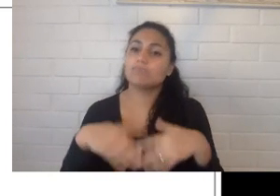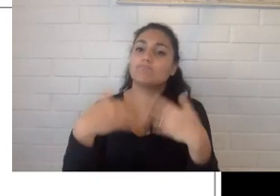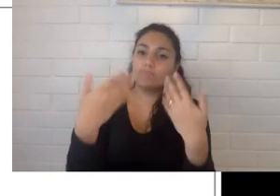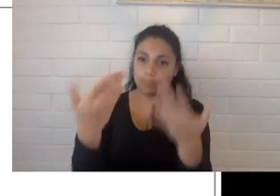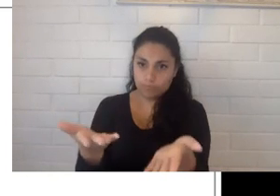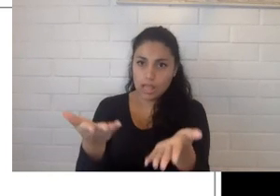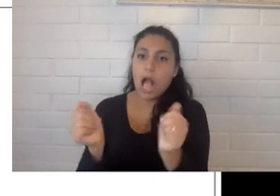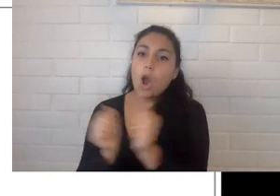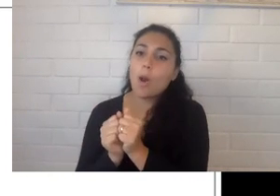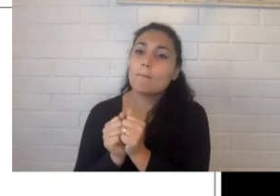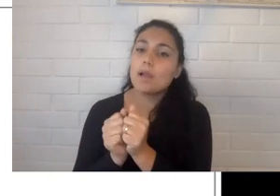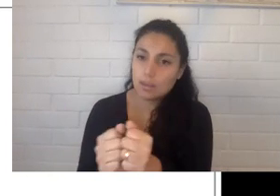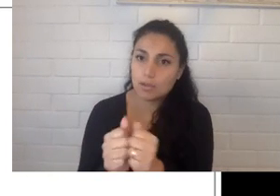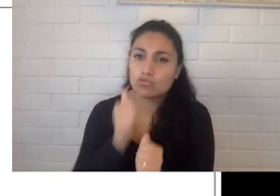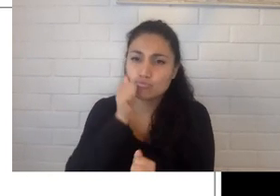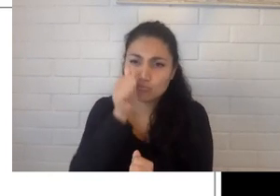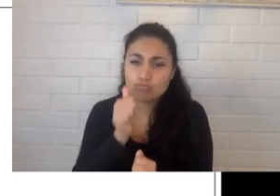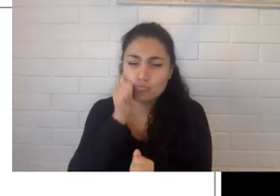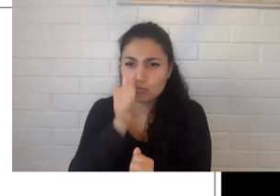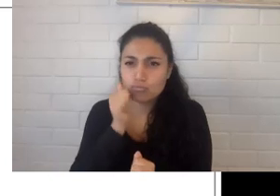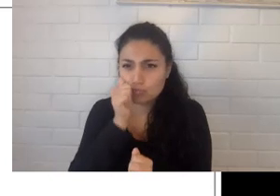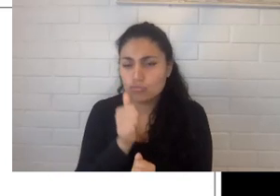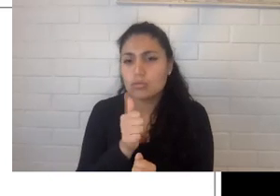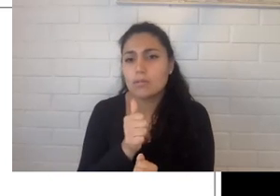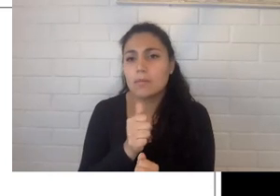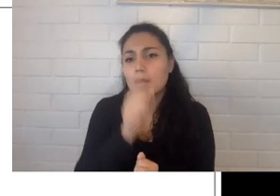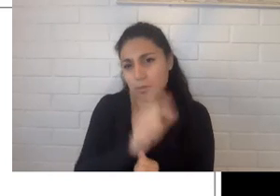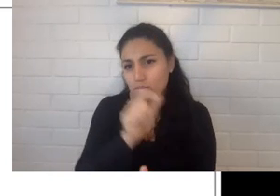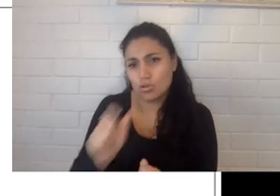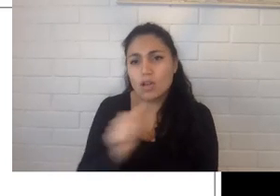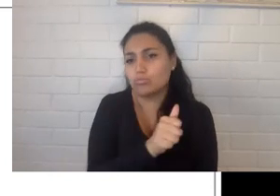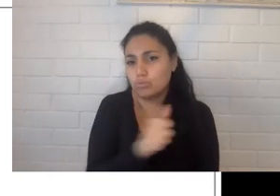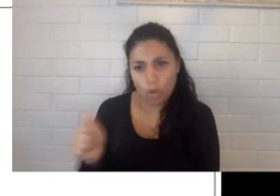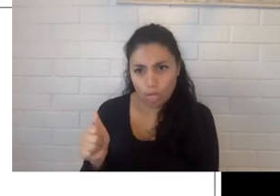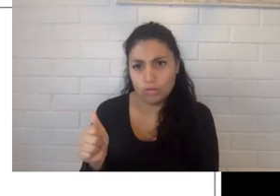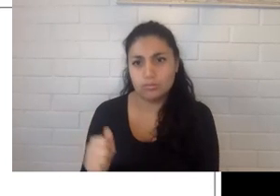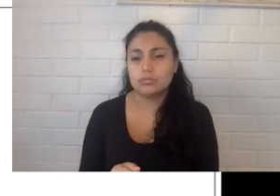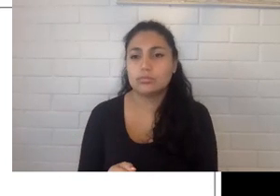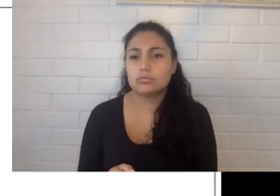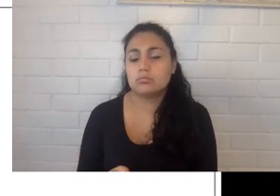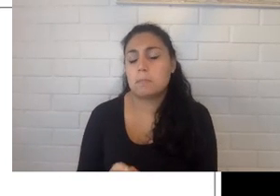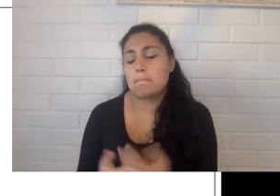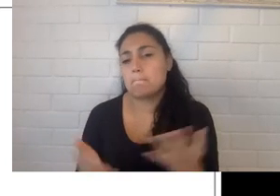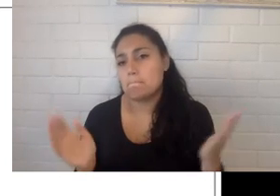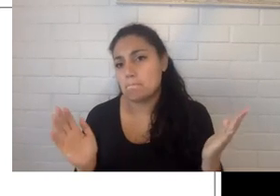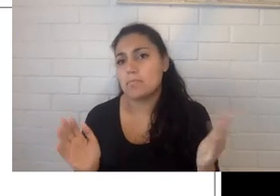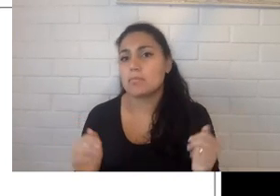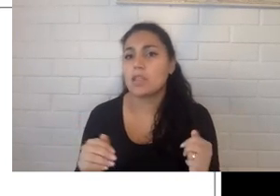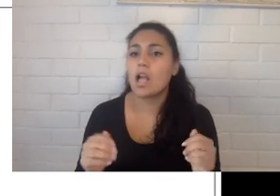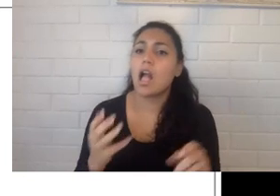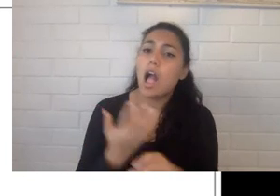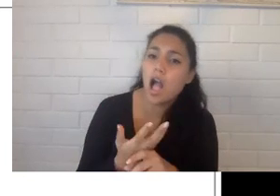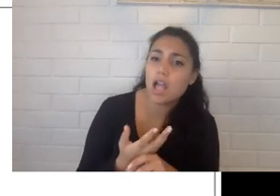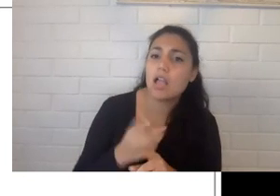del acompañamiento de la cotidianidad de todas y todos las personas, ¿ya? Independientemente que puedan llegar a tener